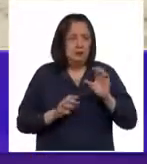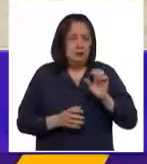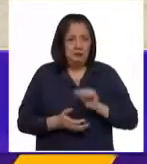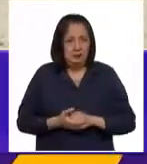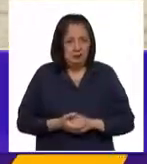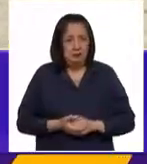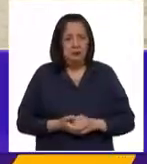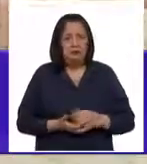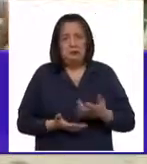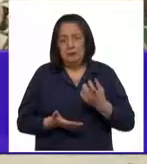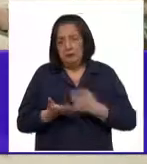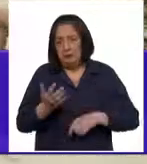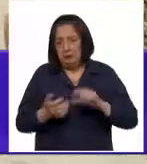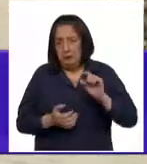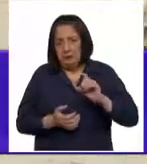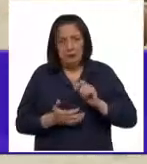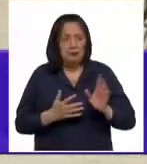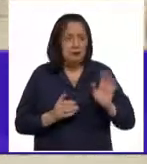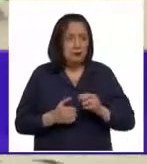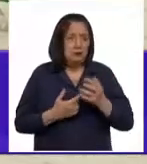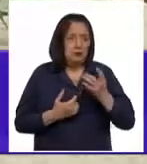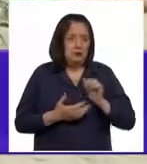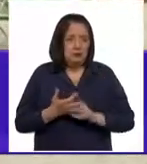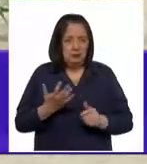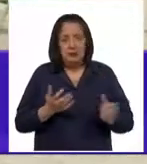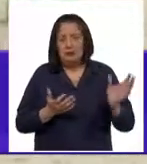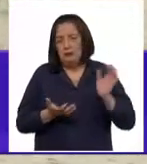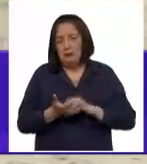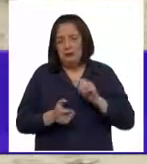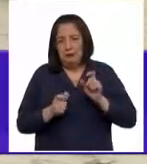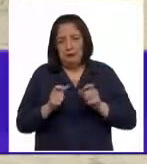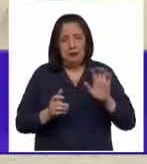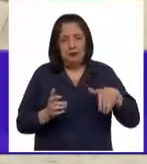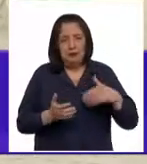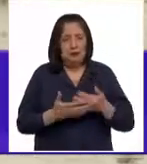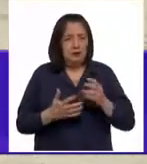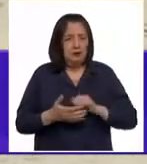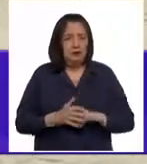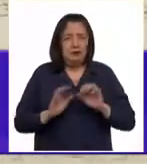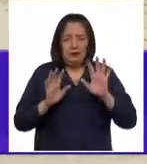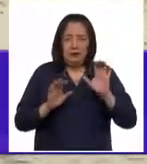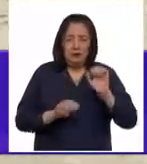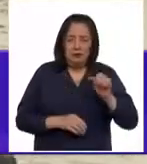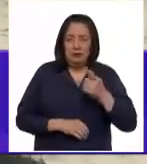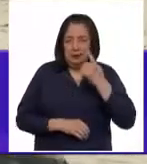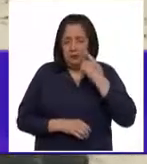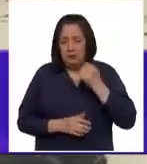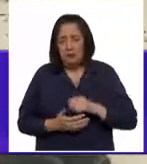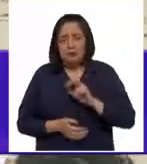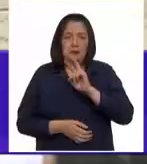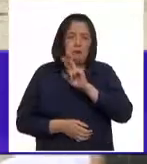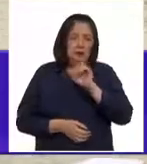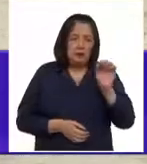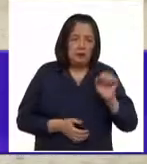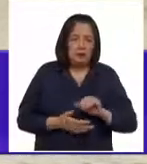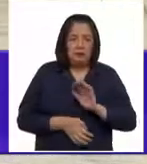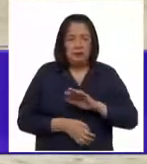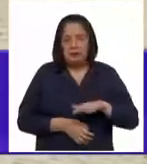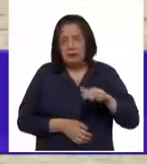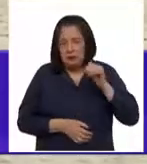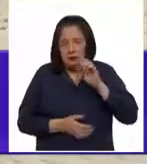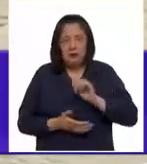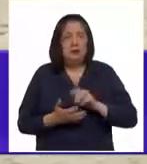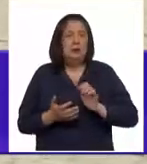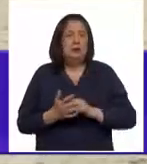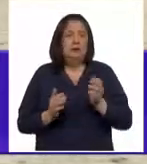más económica, que está bien, esperan, por supuesto, que más veraneantes lleguen a esta parte. 10 soles para varones, 20 para niñas, un